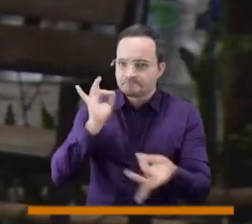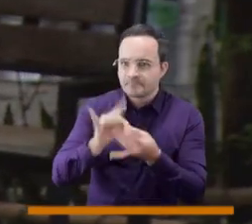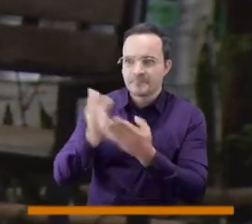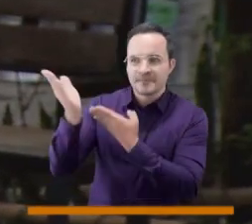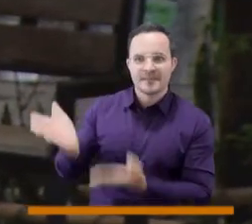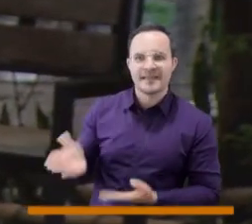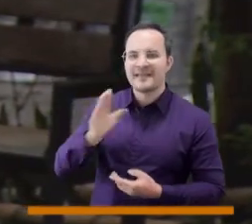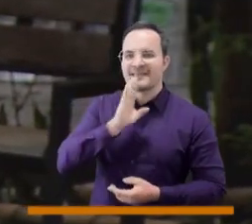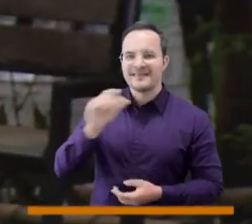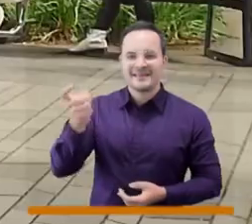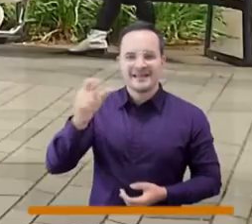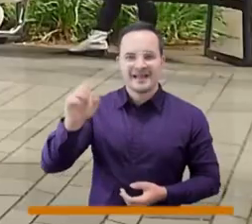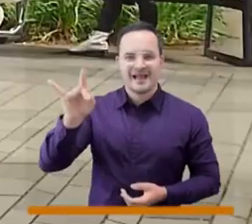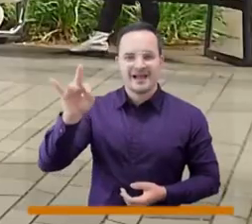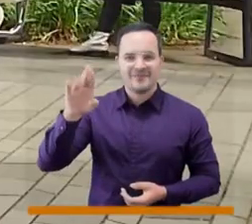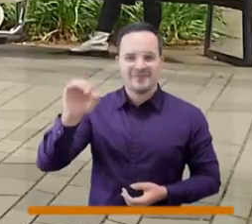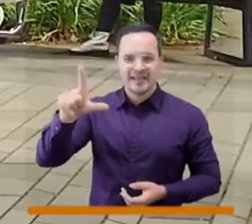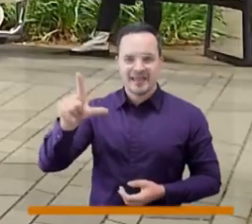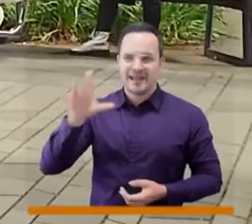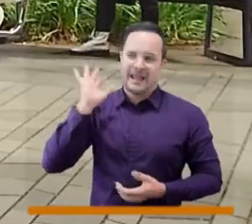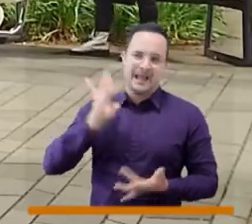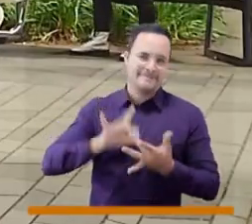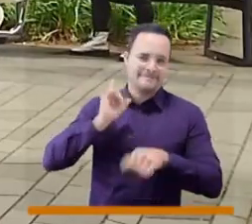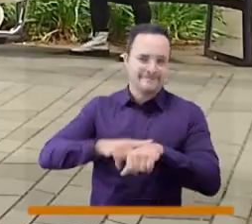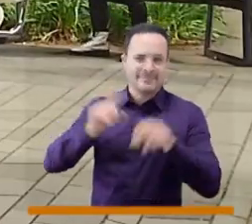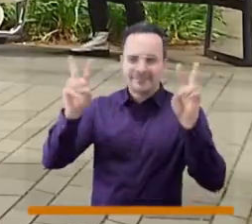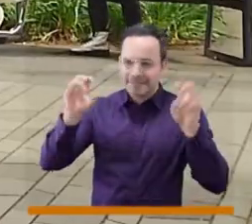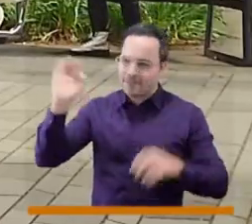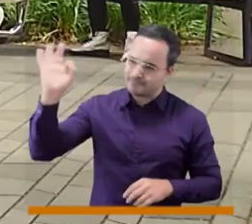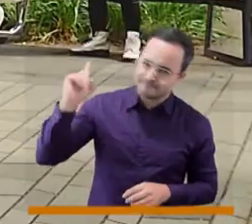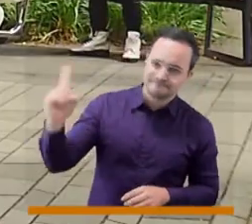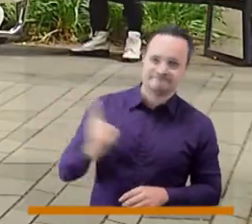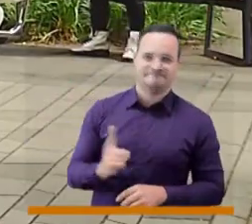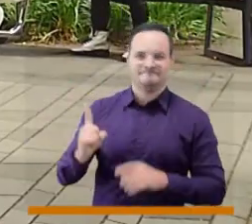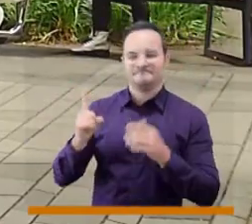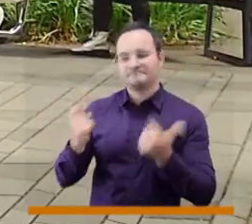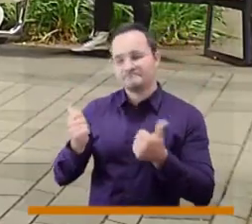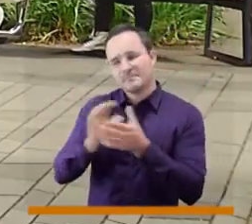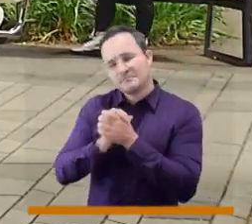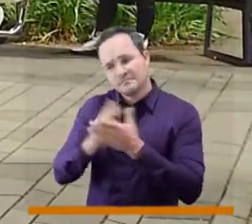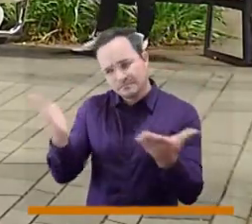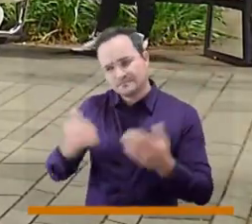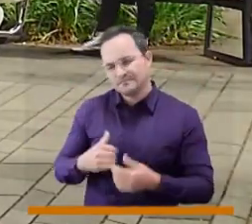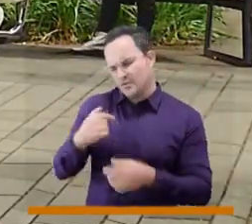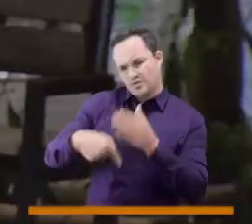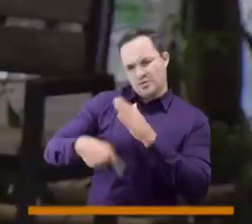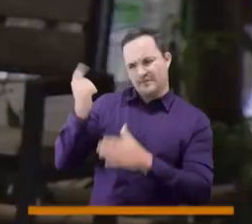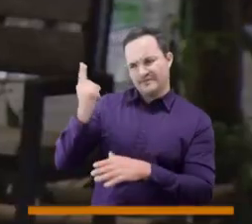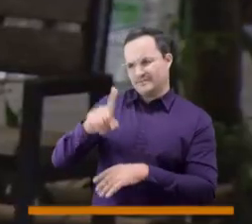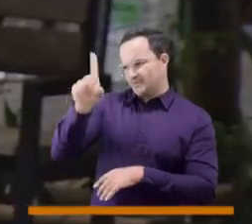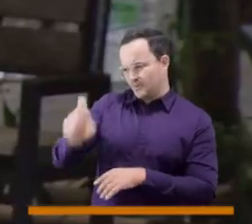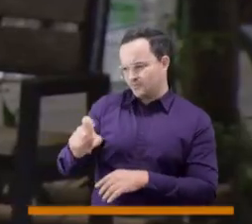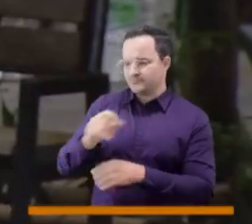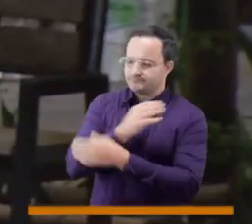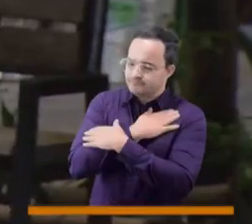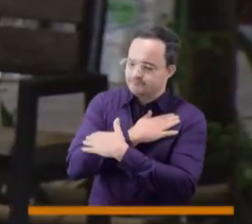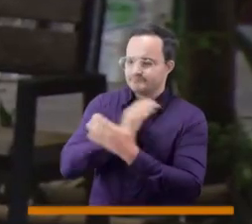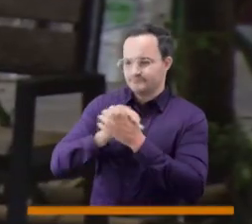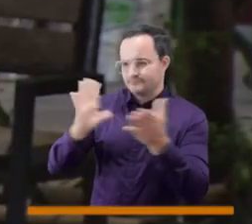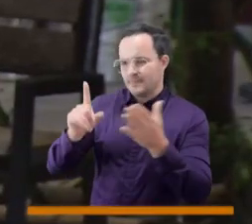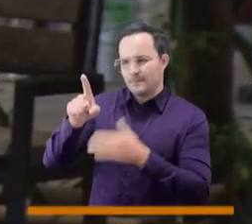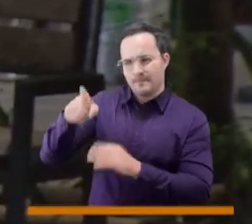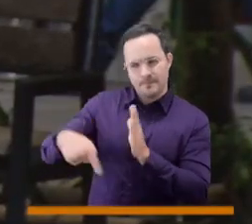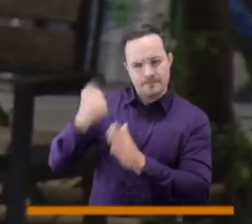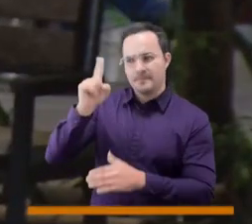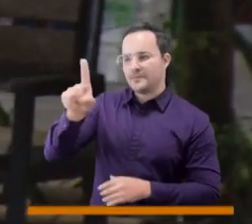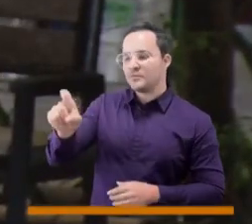Gabriel Bonilla, líder de los artistas callejeros de la ciudad. Gabriel, bienvenido. Y le pregunto con el saludo de una vez,